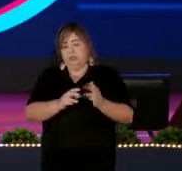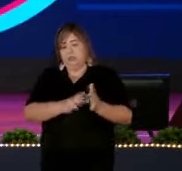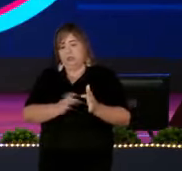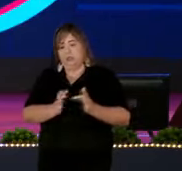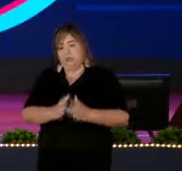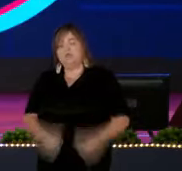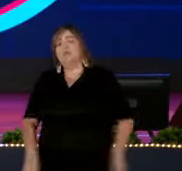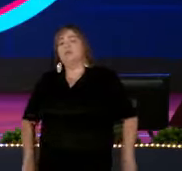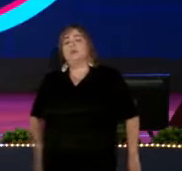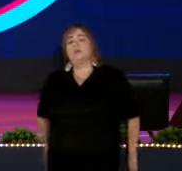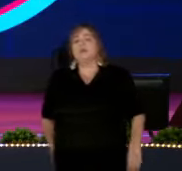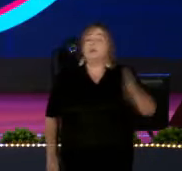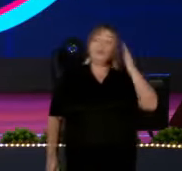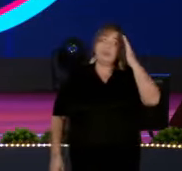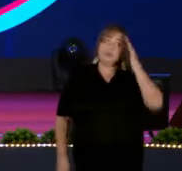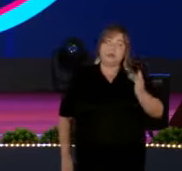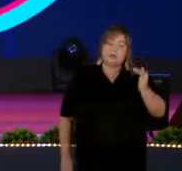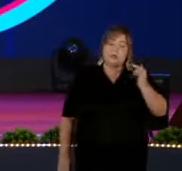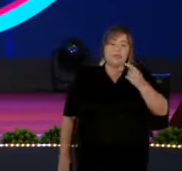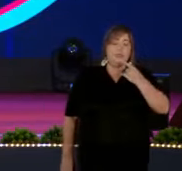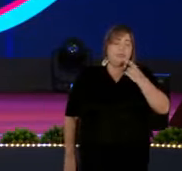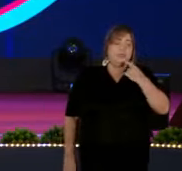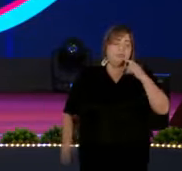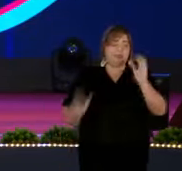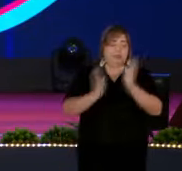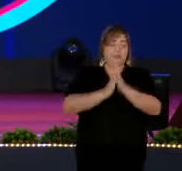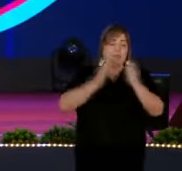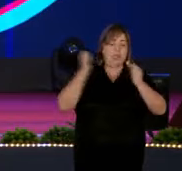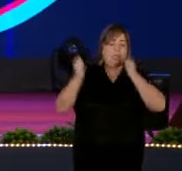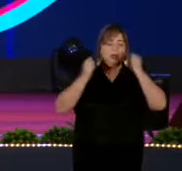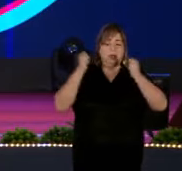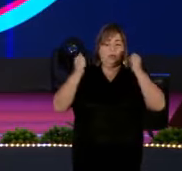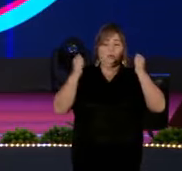Jesús. Por eso dice, aleluya.